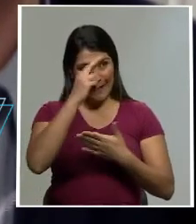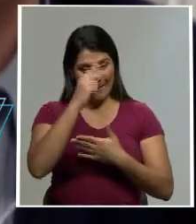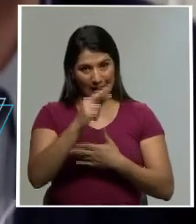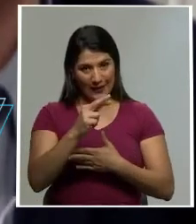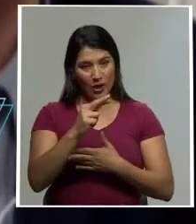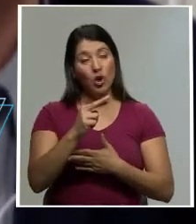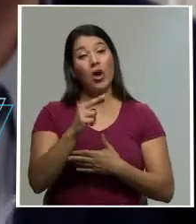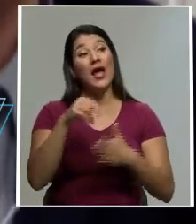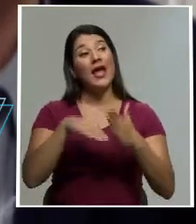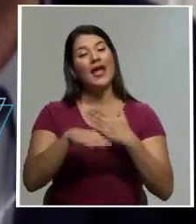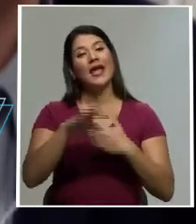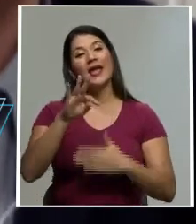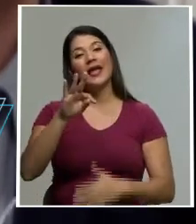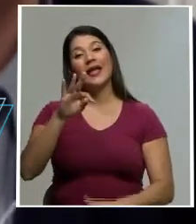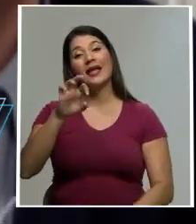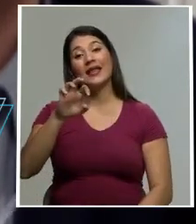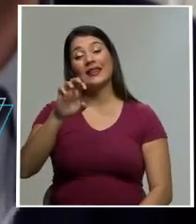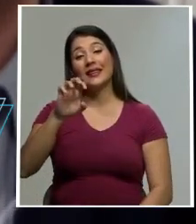manera a Texas,